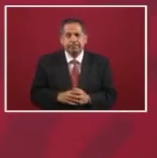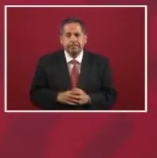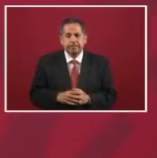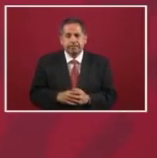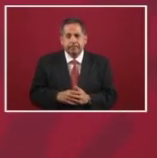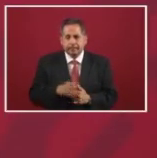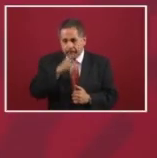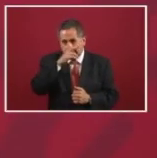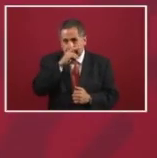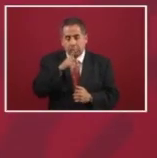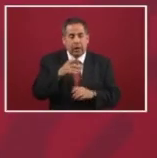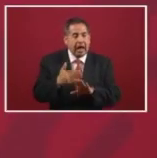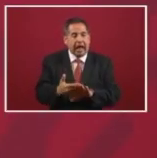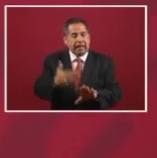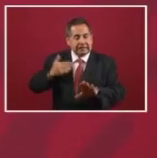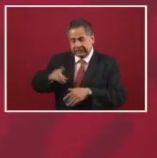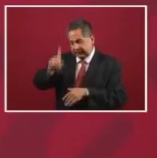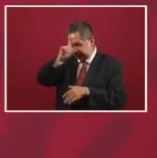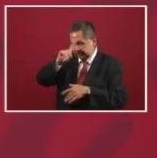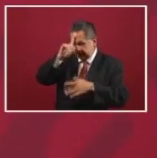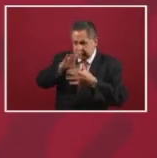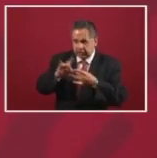que es mejor prevenir,